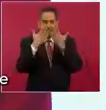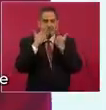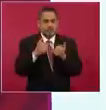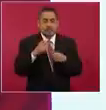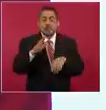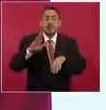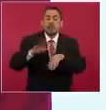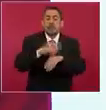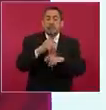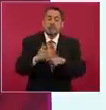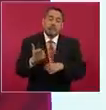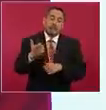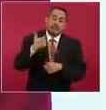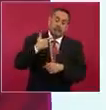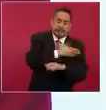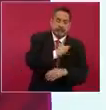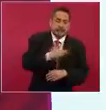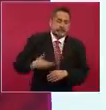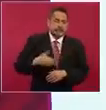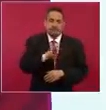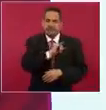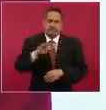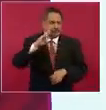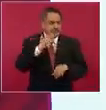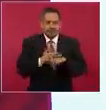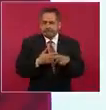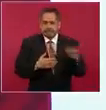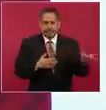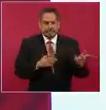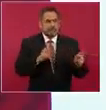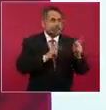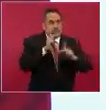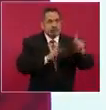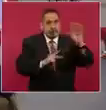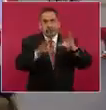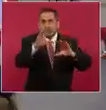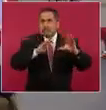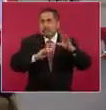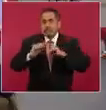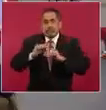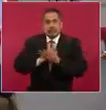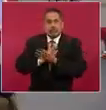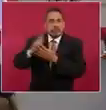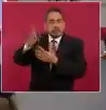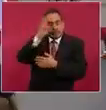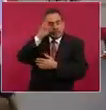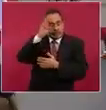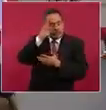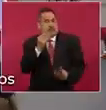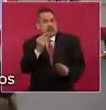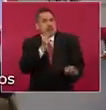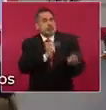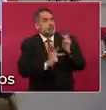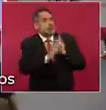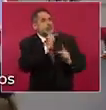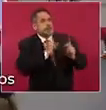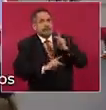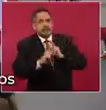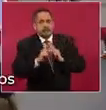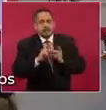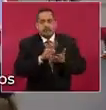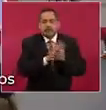de tu antecesor de endeudarse sin límites al pueblo de argentina en